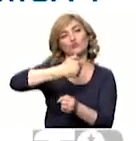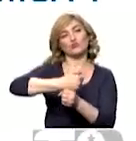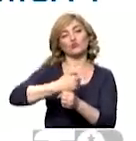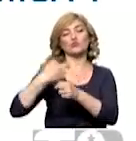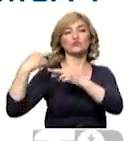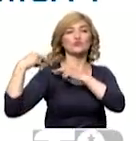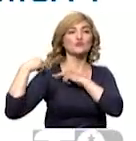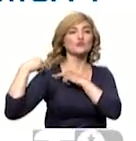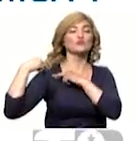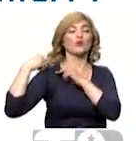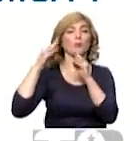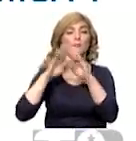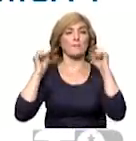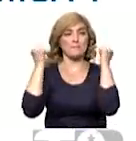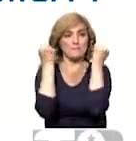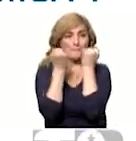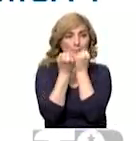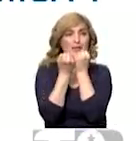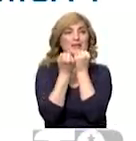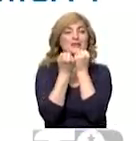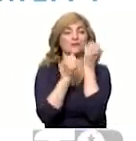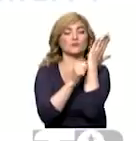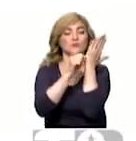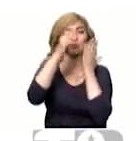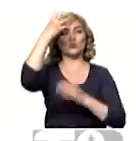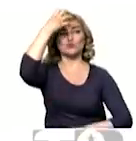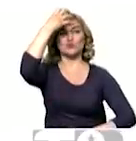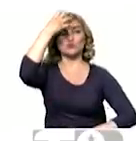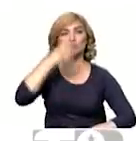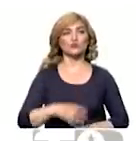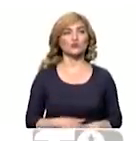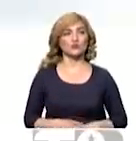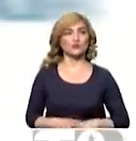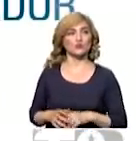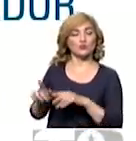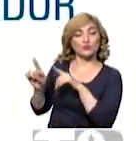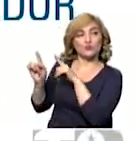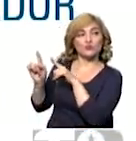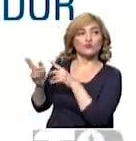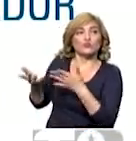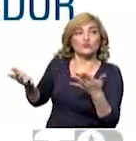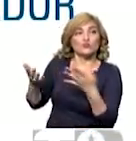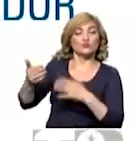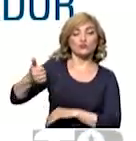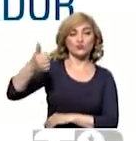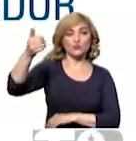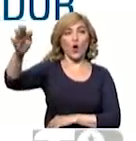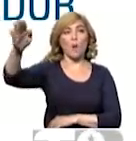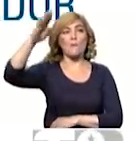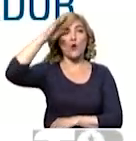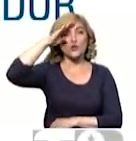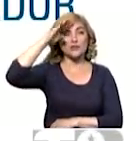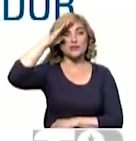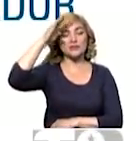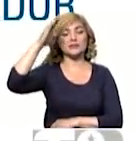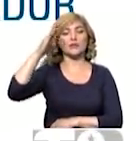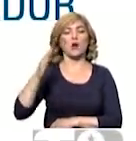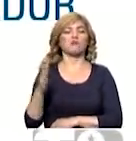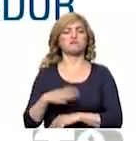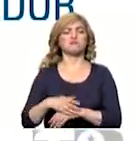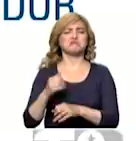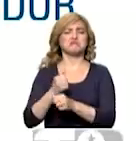ocupó cargos en el MIES y en el Ministerio de Educación. Alex A., teniente coronel de la policía en servicio